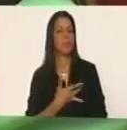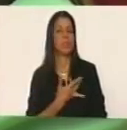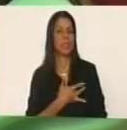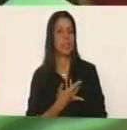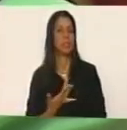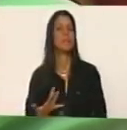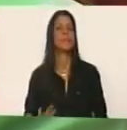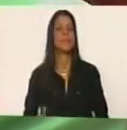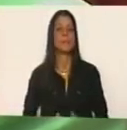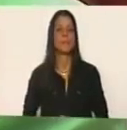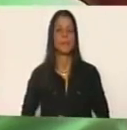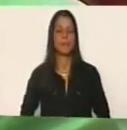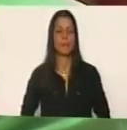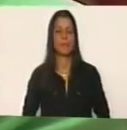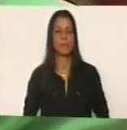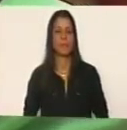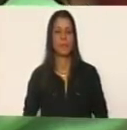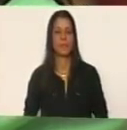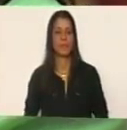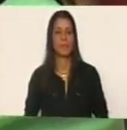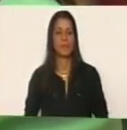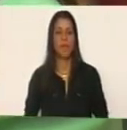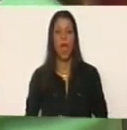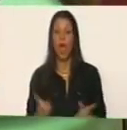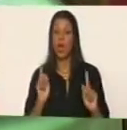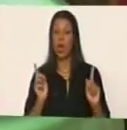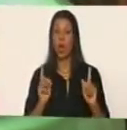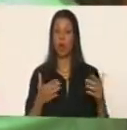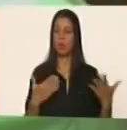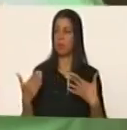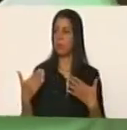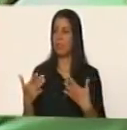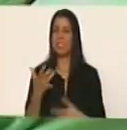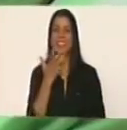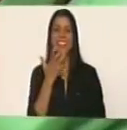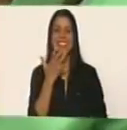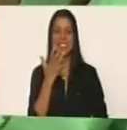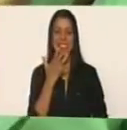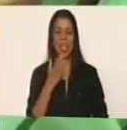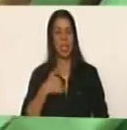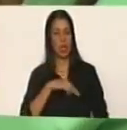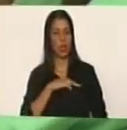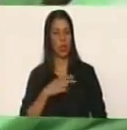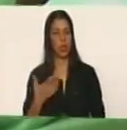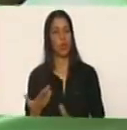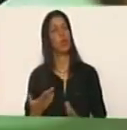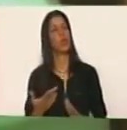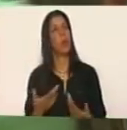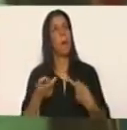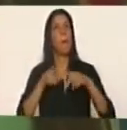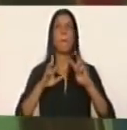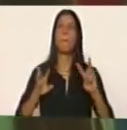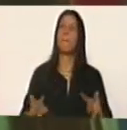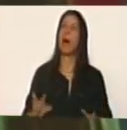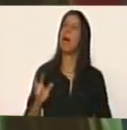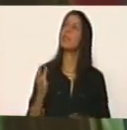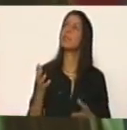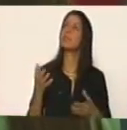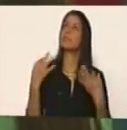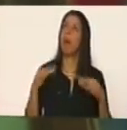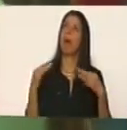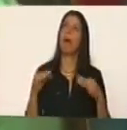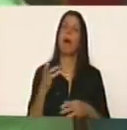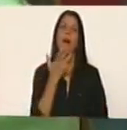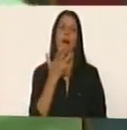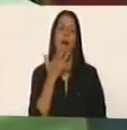orgullosos. Pero no es cualquier convivencia. No es que nosotros demostramos que queremos vivir en paz, no es cualquier paz.